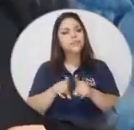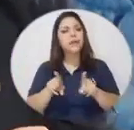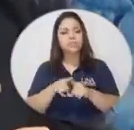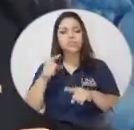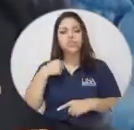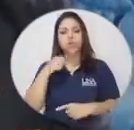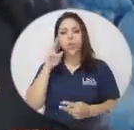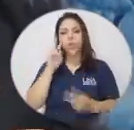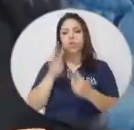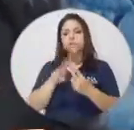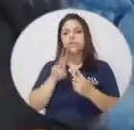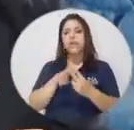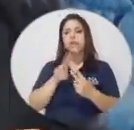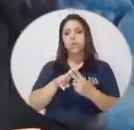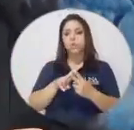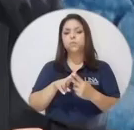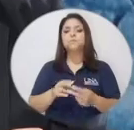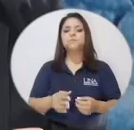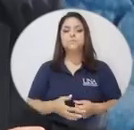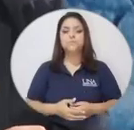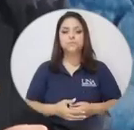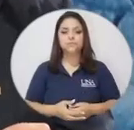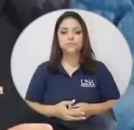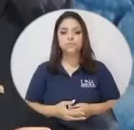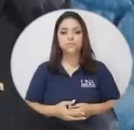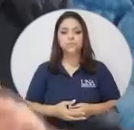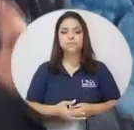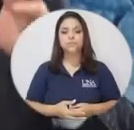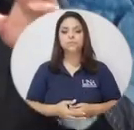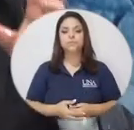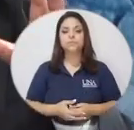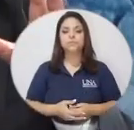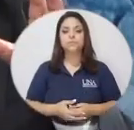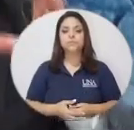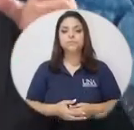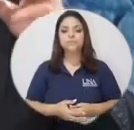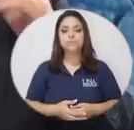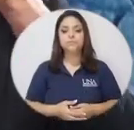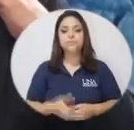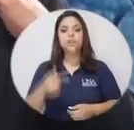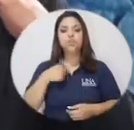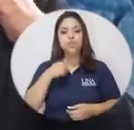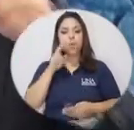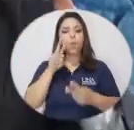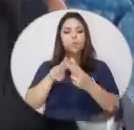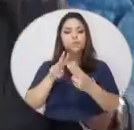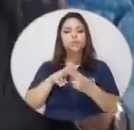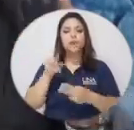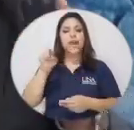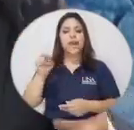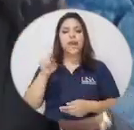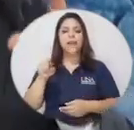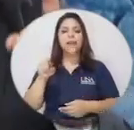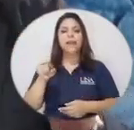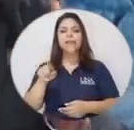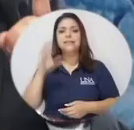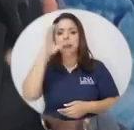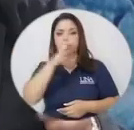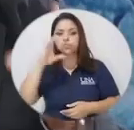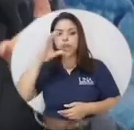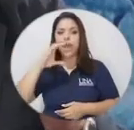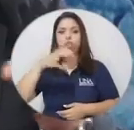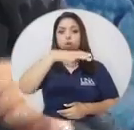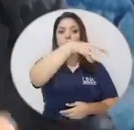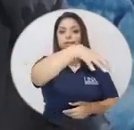conociendo, como diría Maquiavelo, que él es zorro y león a ratos, no es un perfil completo, como Zorro está buscando los estados que le